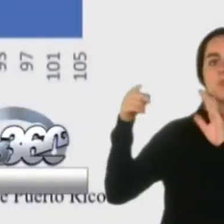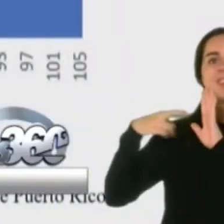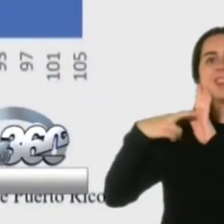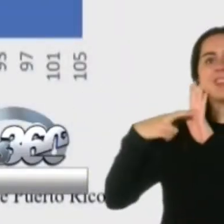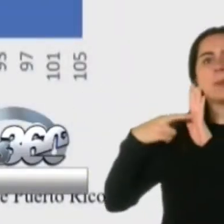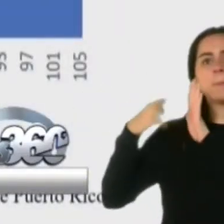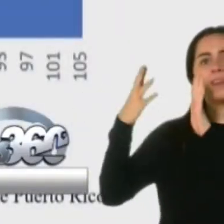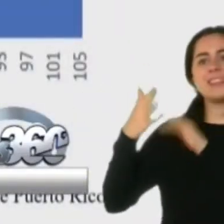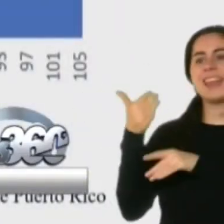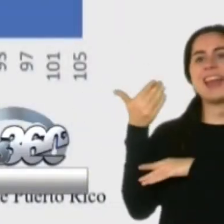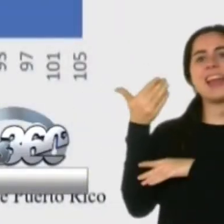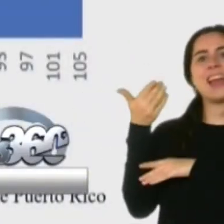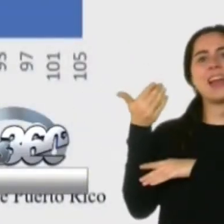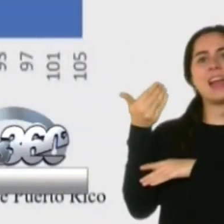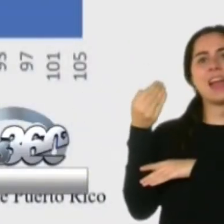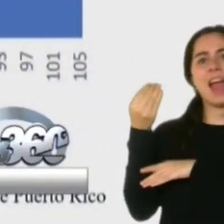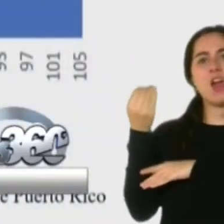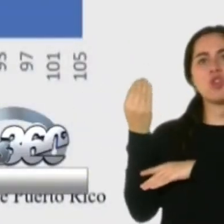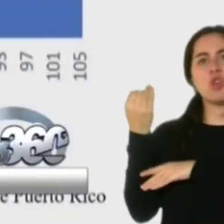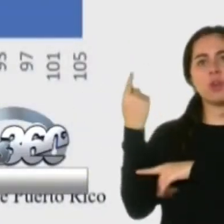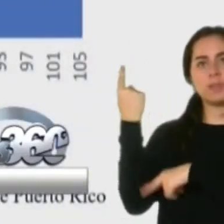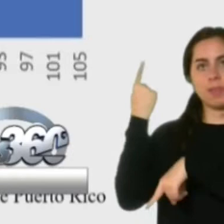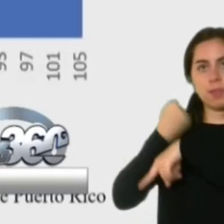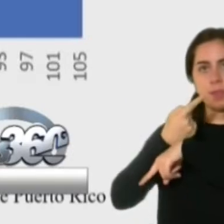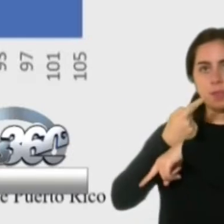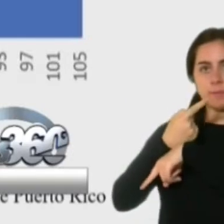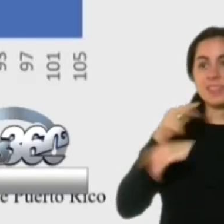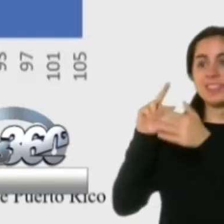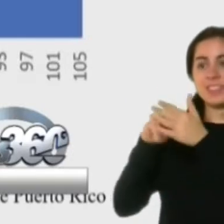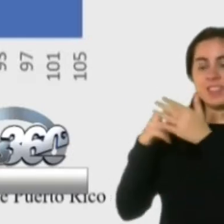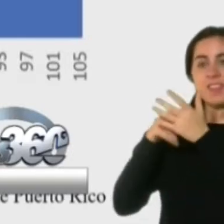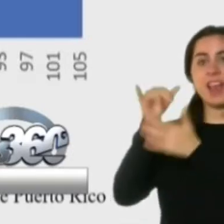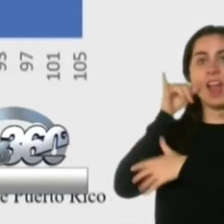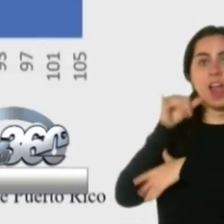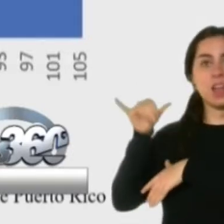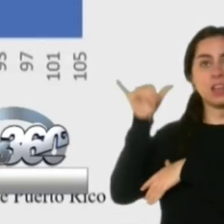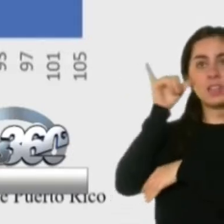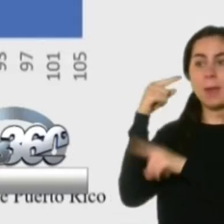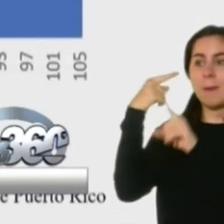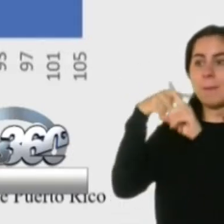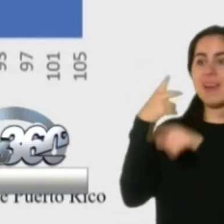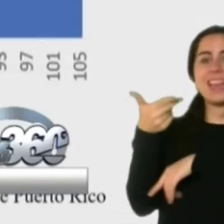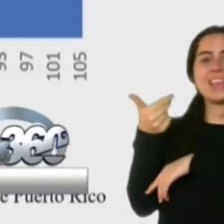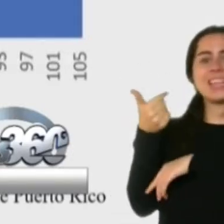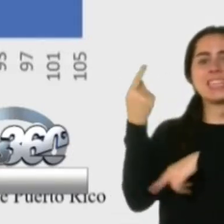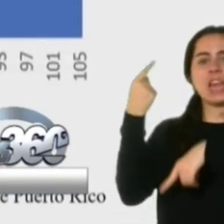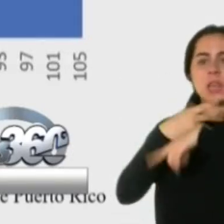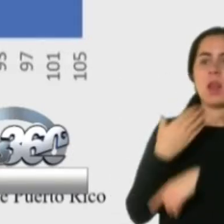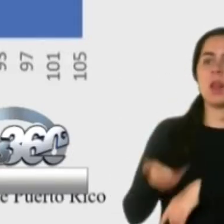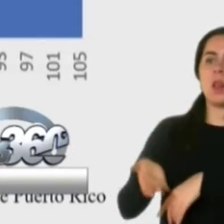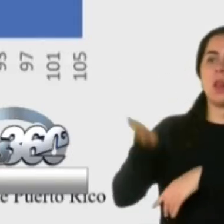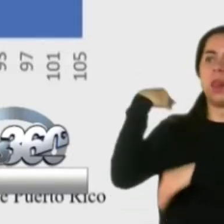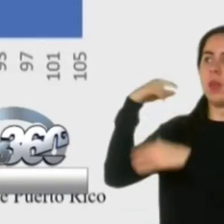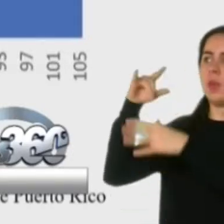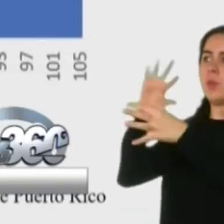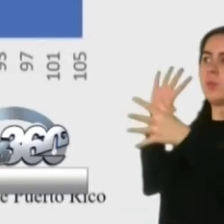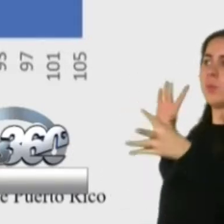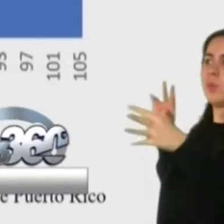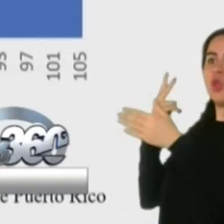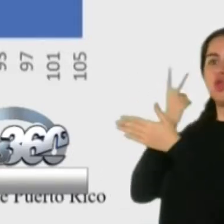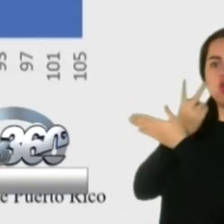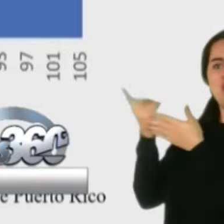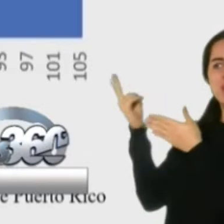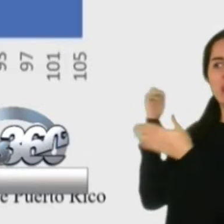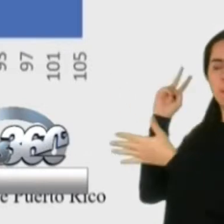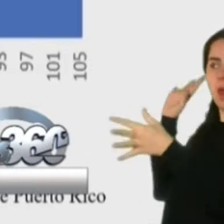14 días. Esto que son los casos que hubo ayer más los 13 días precedentes, sean los 14 días que suman los